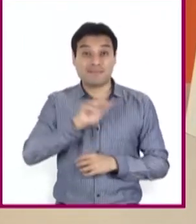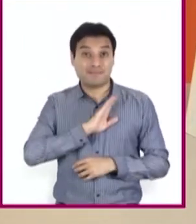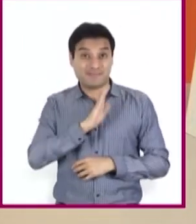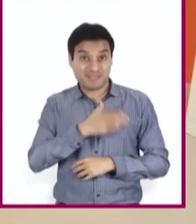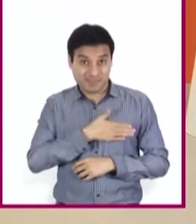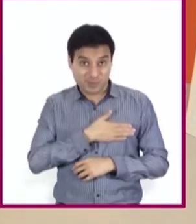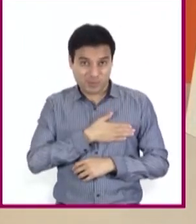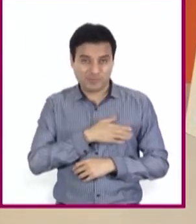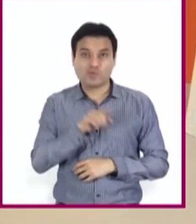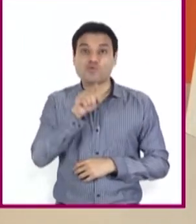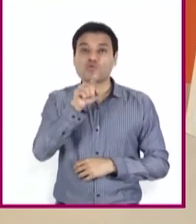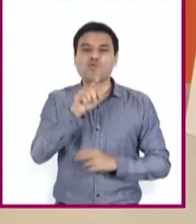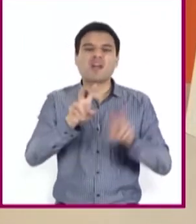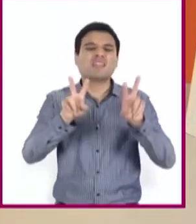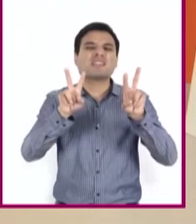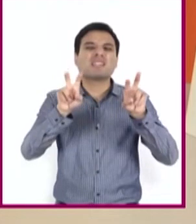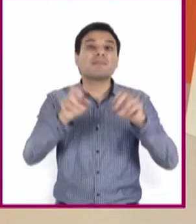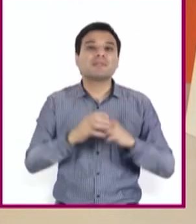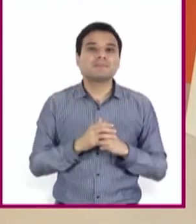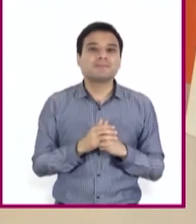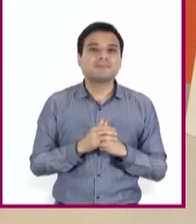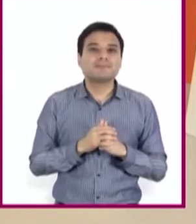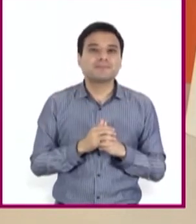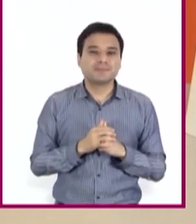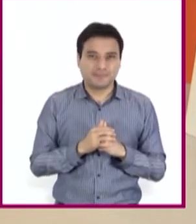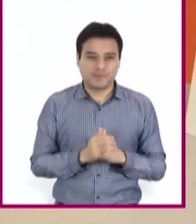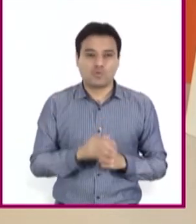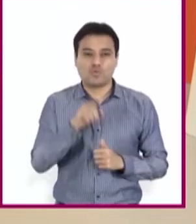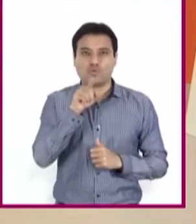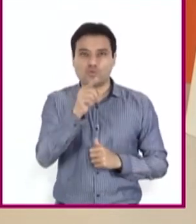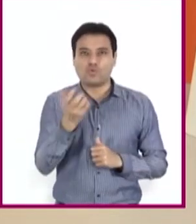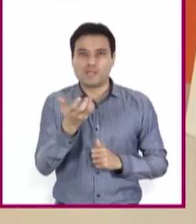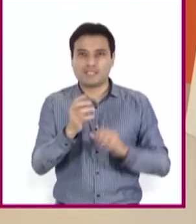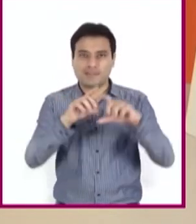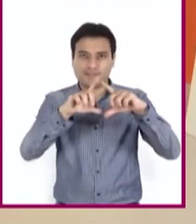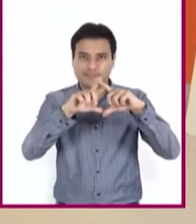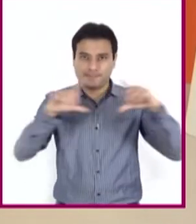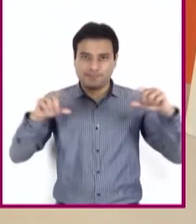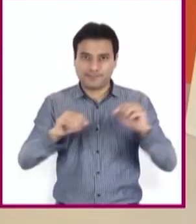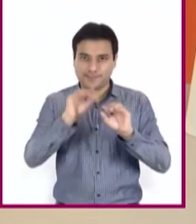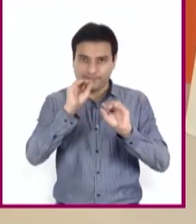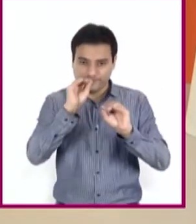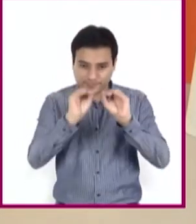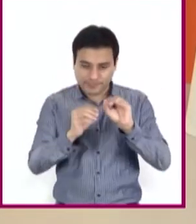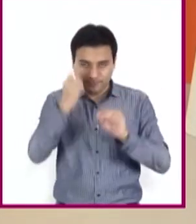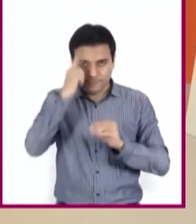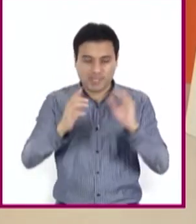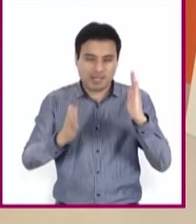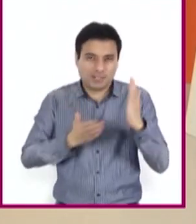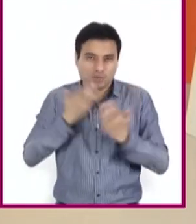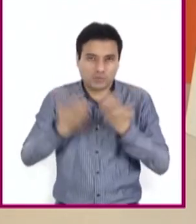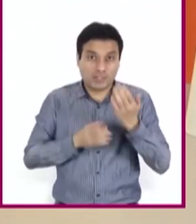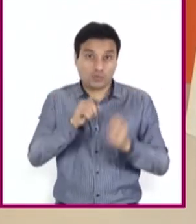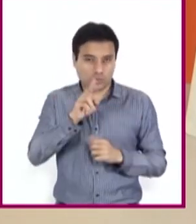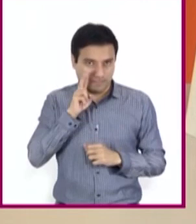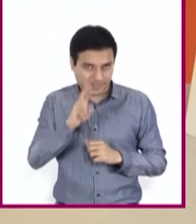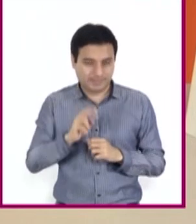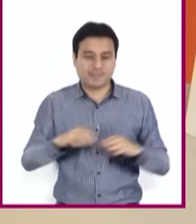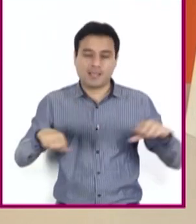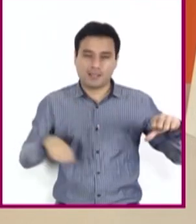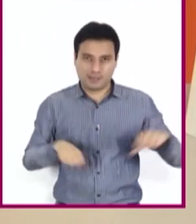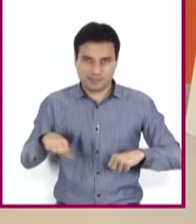materna el aprendizaje esperado, elabora fichas temáticas con fines de estudio y realicen